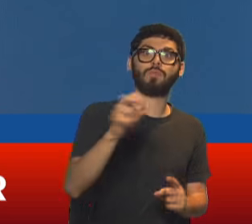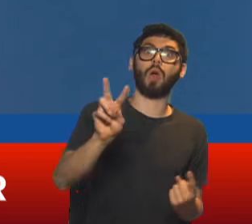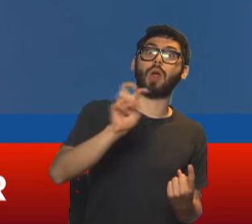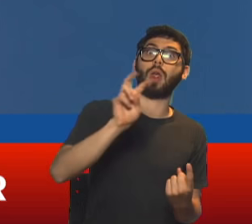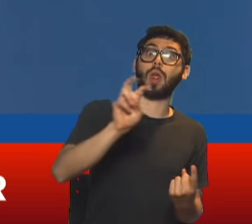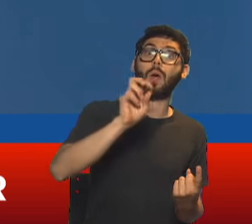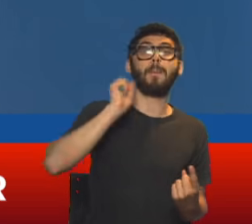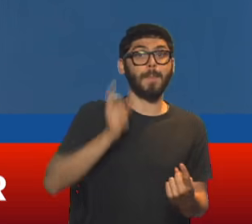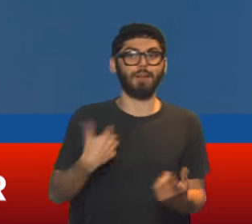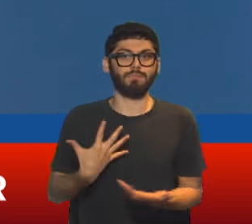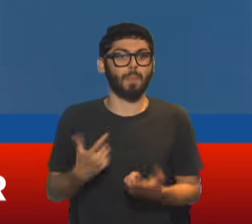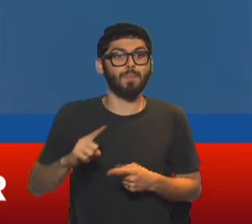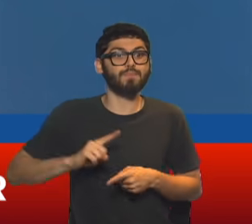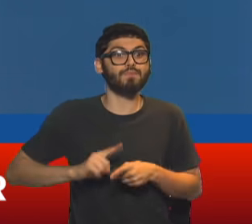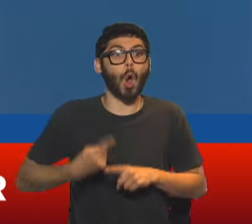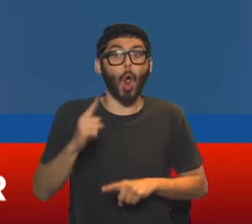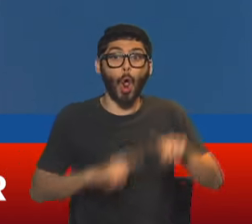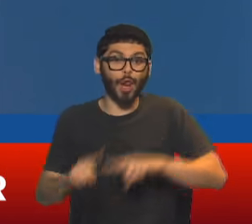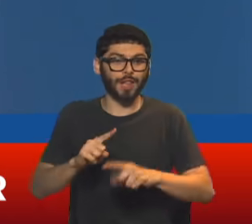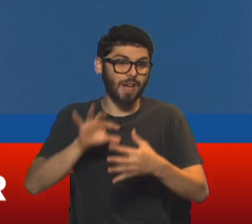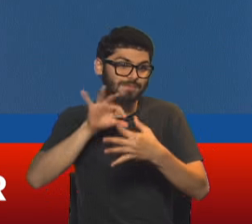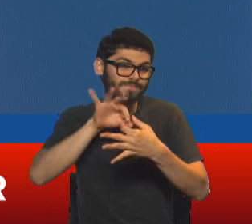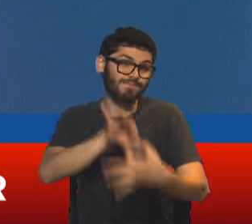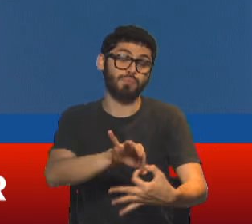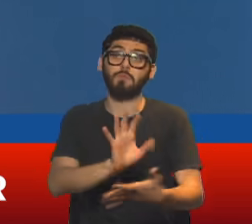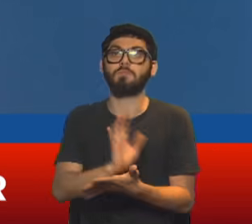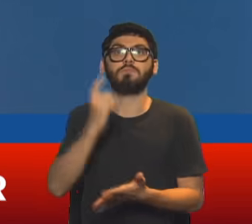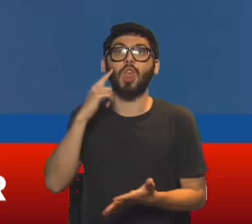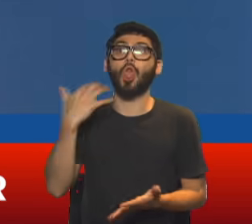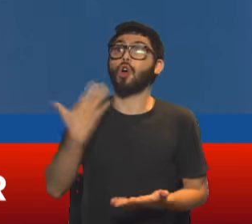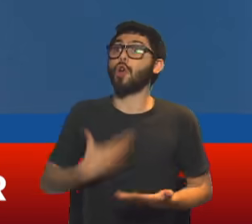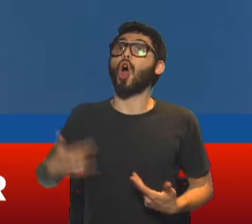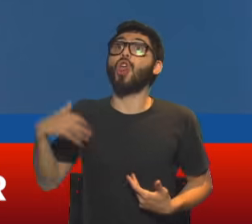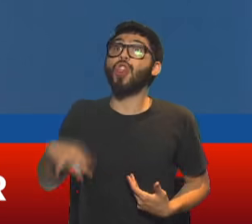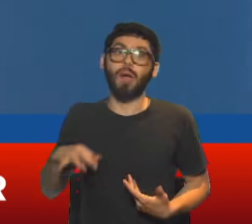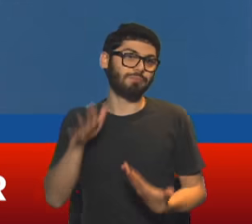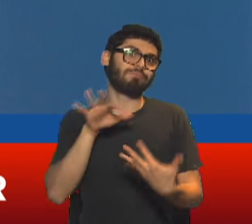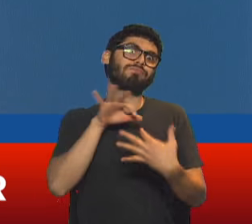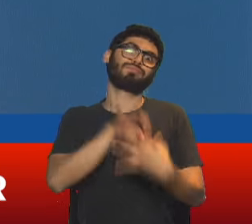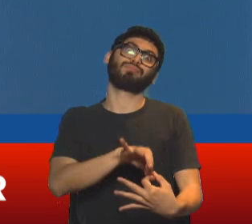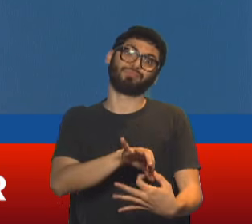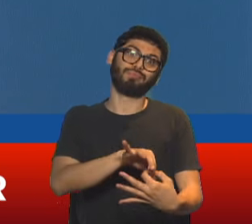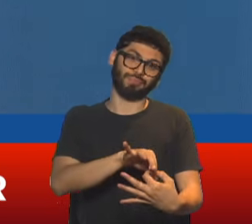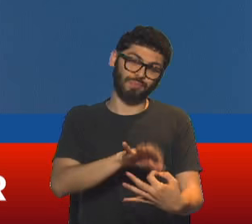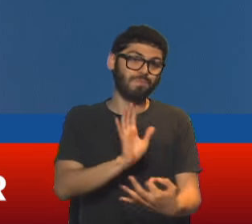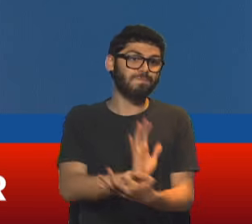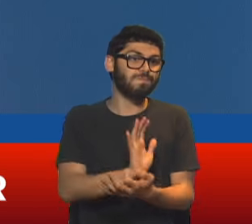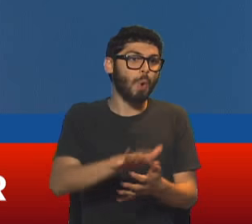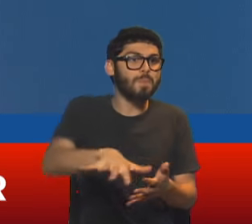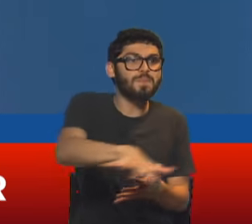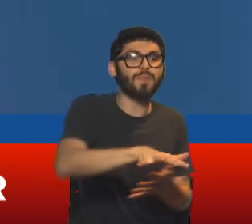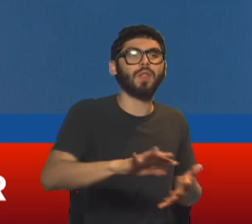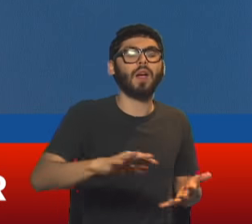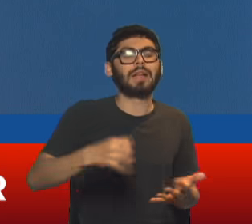políticas activas con inteligencia para justamente hacer lo que creemos que tiene hacer nuestro gobierno que es hacer un poquito más simple más